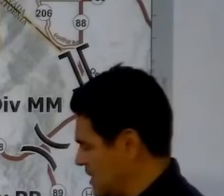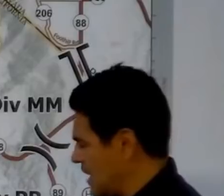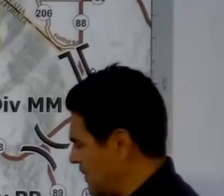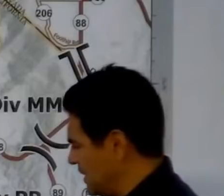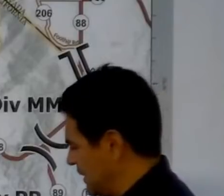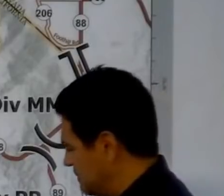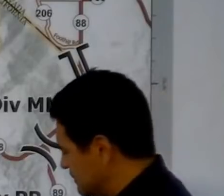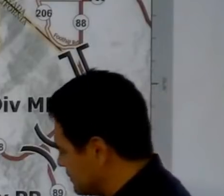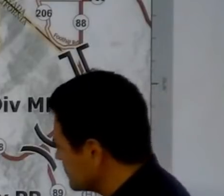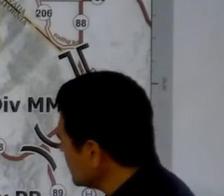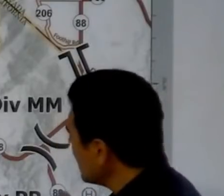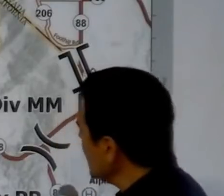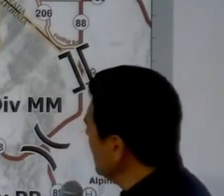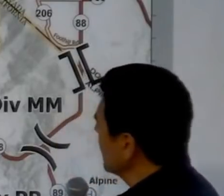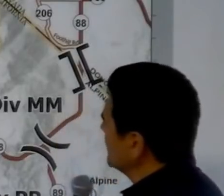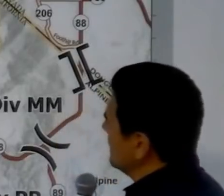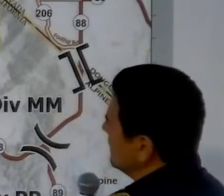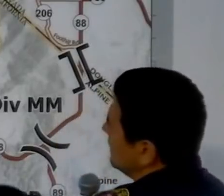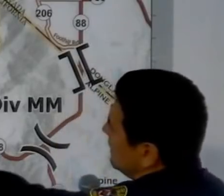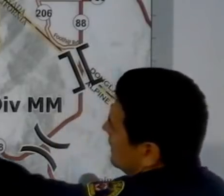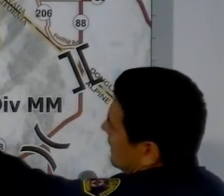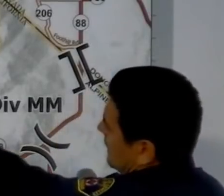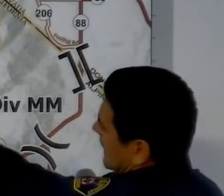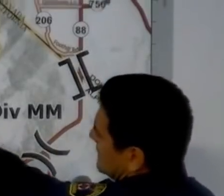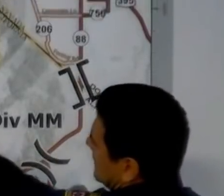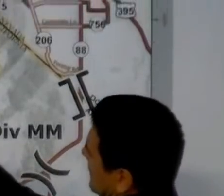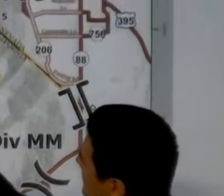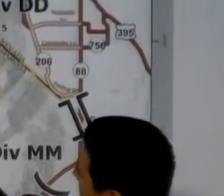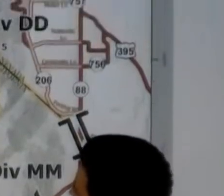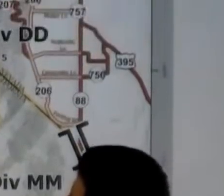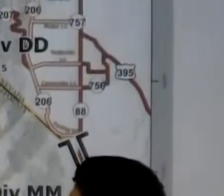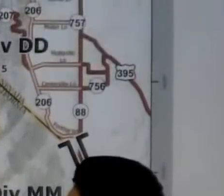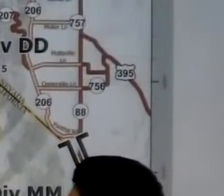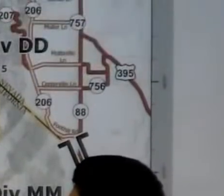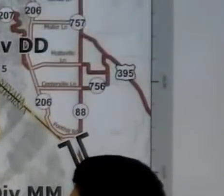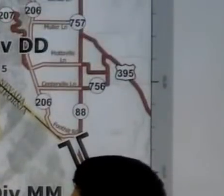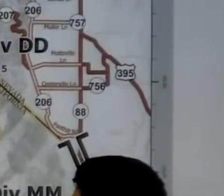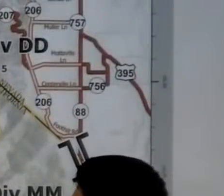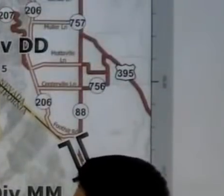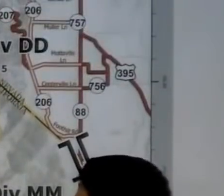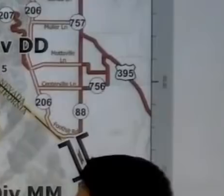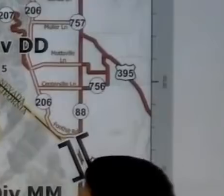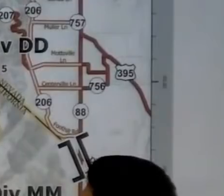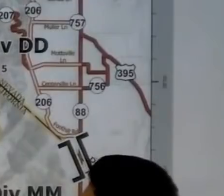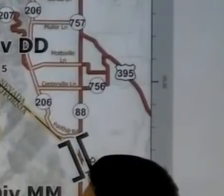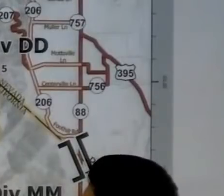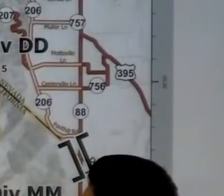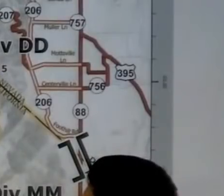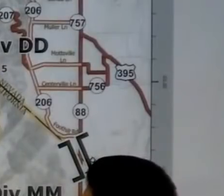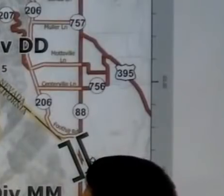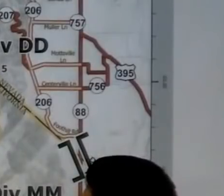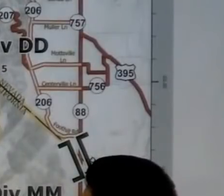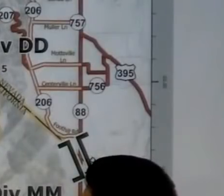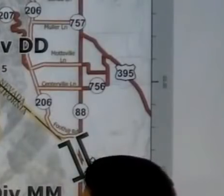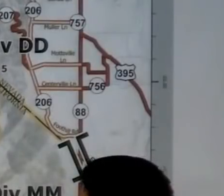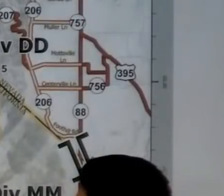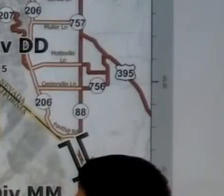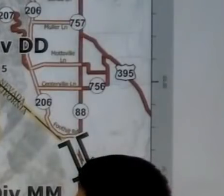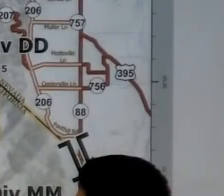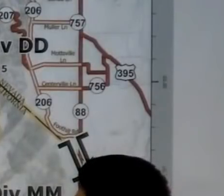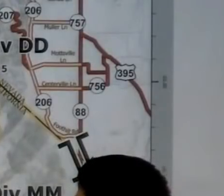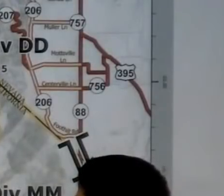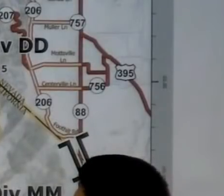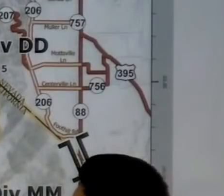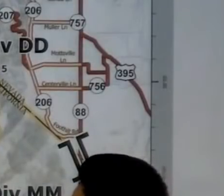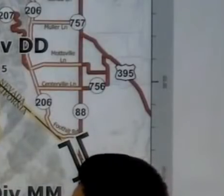cambiando diariamente. En lo que es el este del incendio, se ha trabajado todavía y hemos